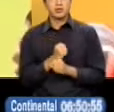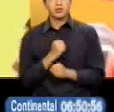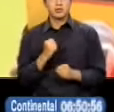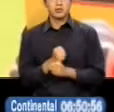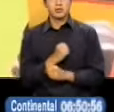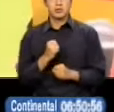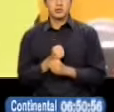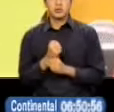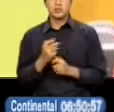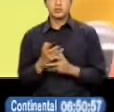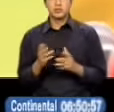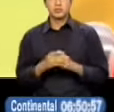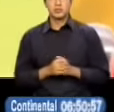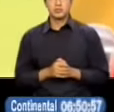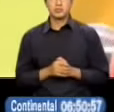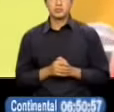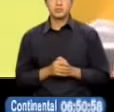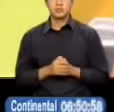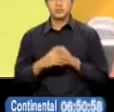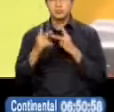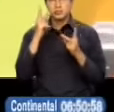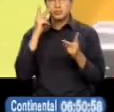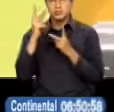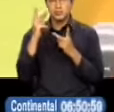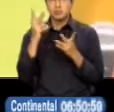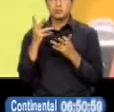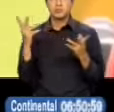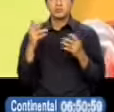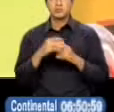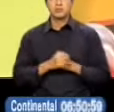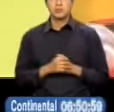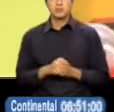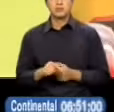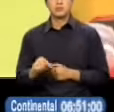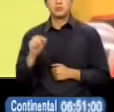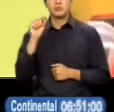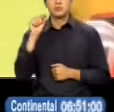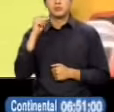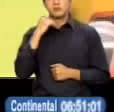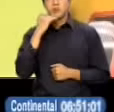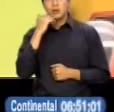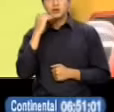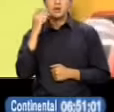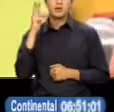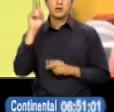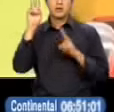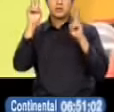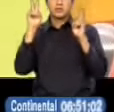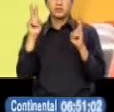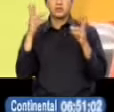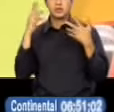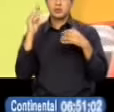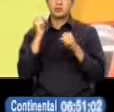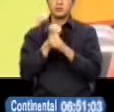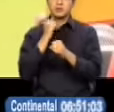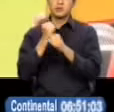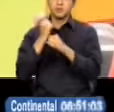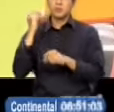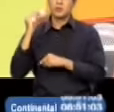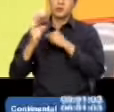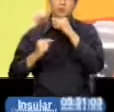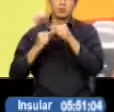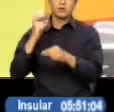en los reducidos con el lo que es por ahí un poco de estático en releo hemos trabajado y ya pongo